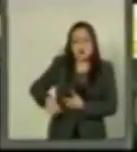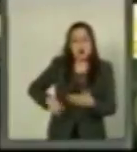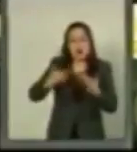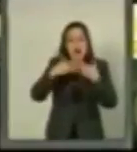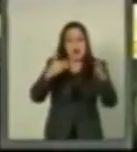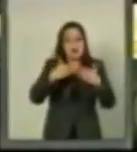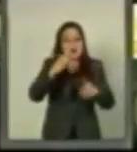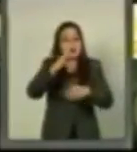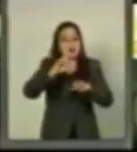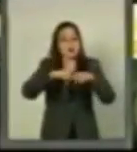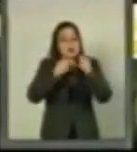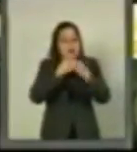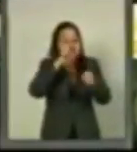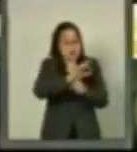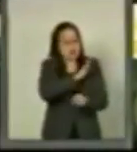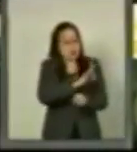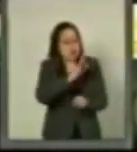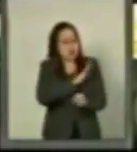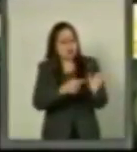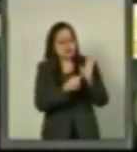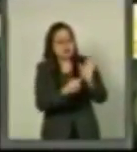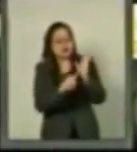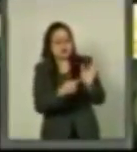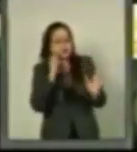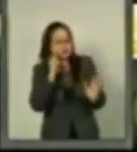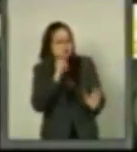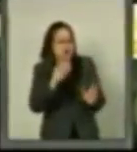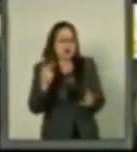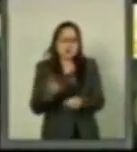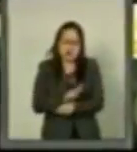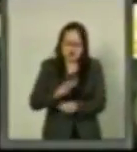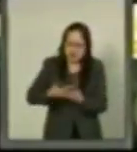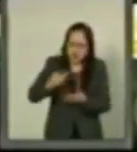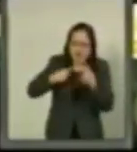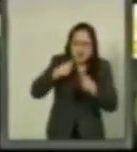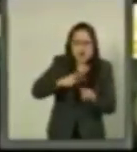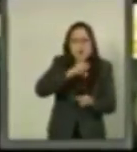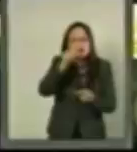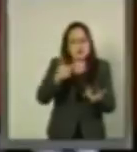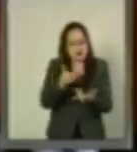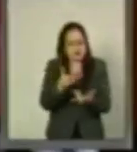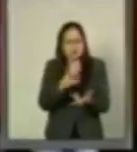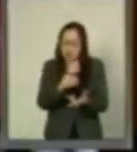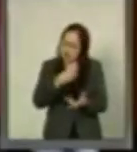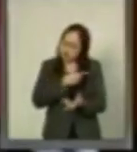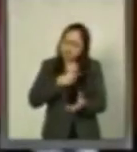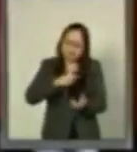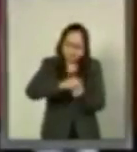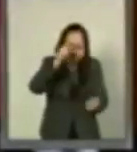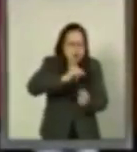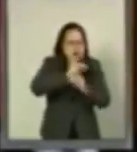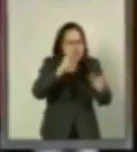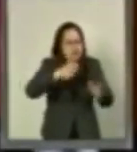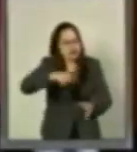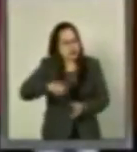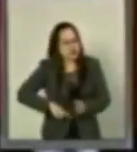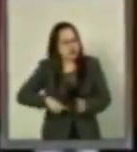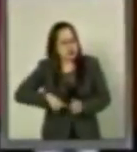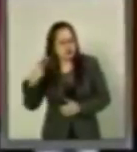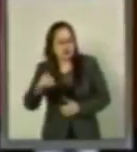a la sociedad civil para no estar discutiendo cifras, para ver nuestra realidad y actuar en consecuencia. Entonces, sí